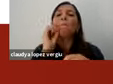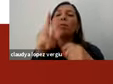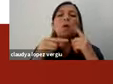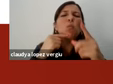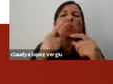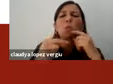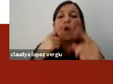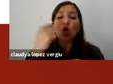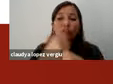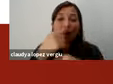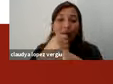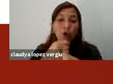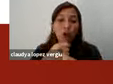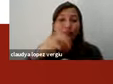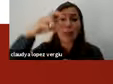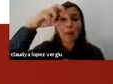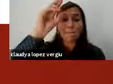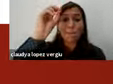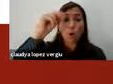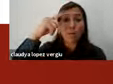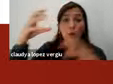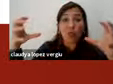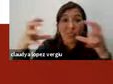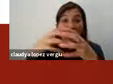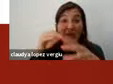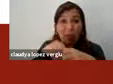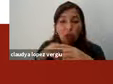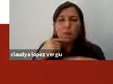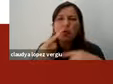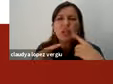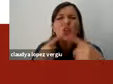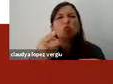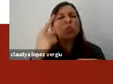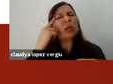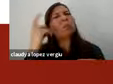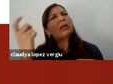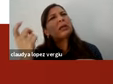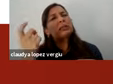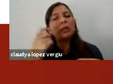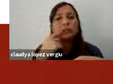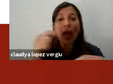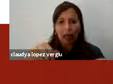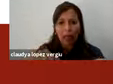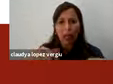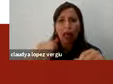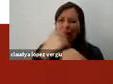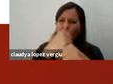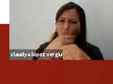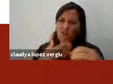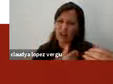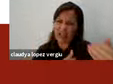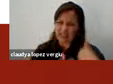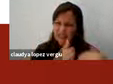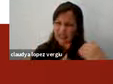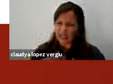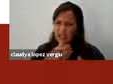dentro de ello identificábamos de que, si bien es cierto, no hay mucho hostigamiento sexual en PROMPERÚ, ya que tenemos